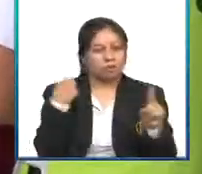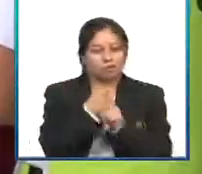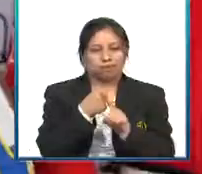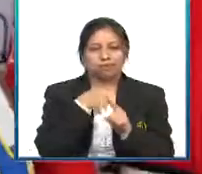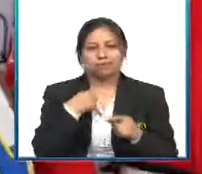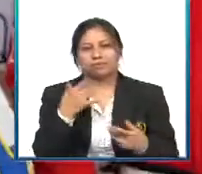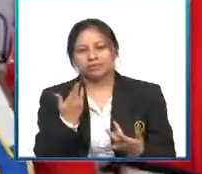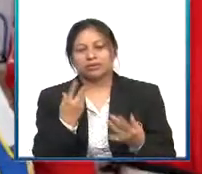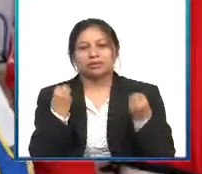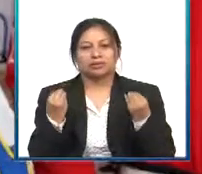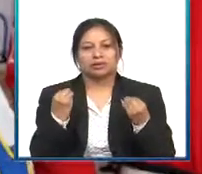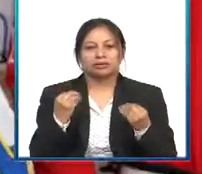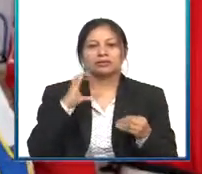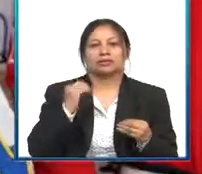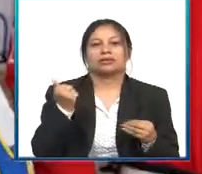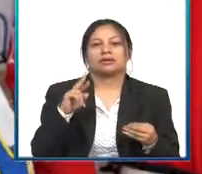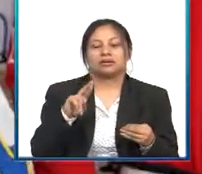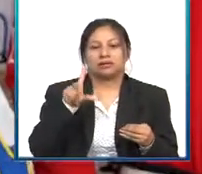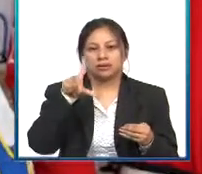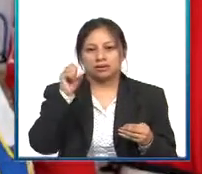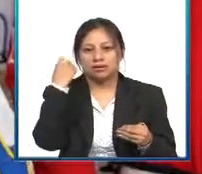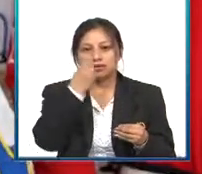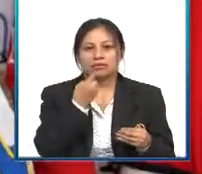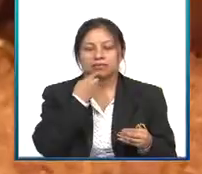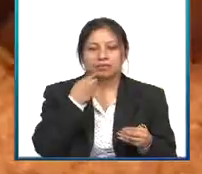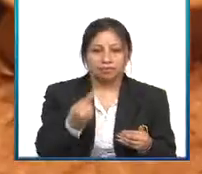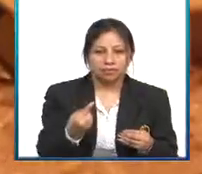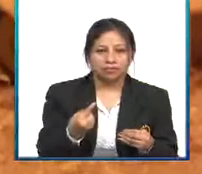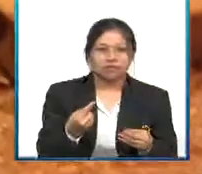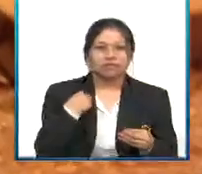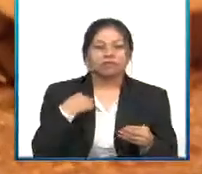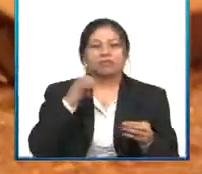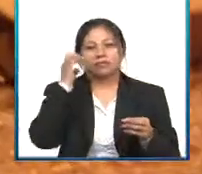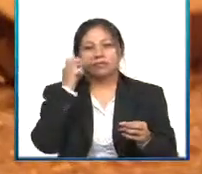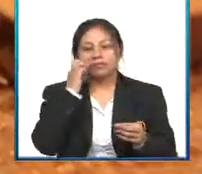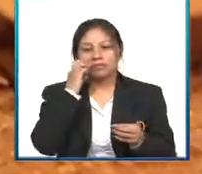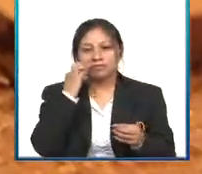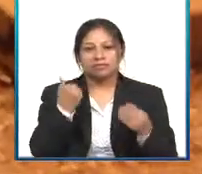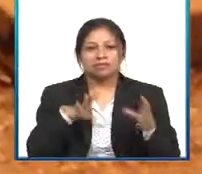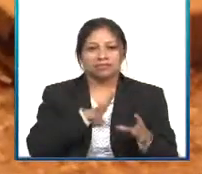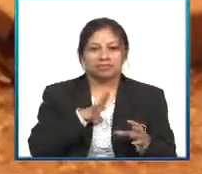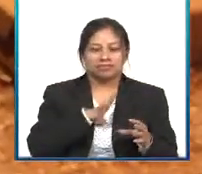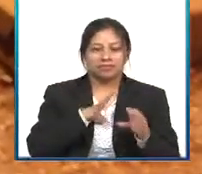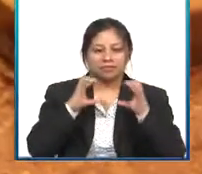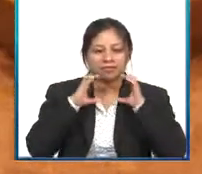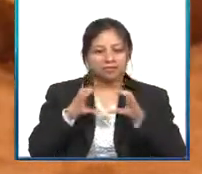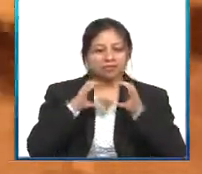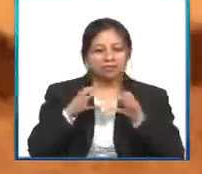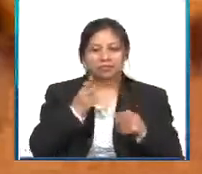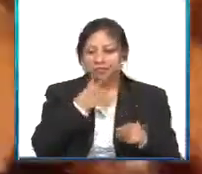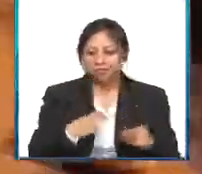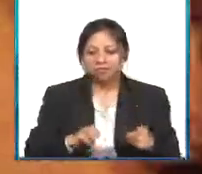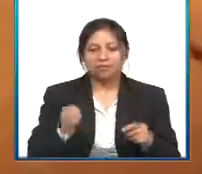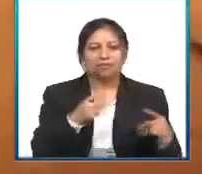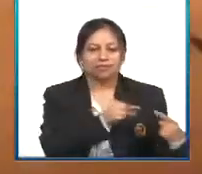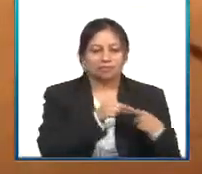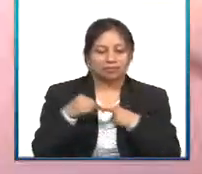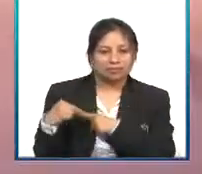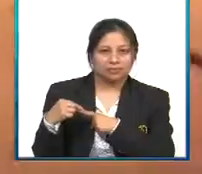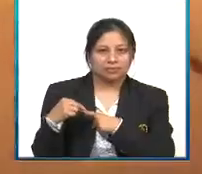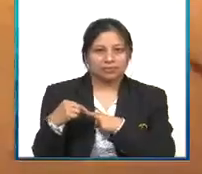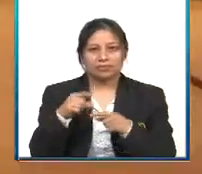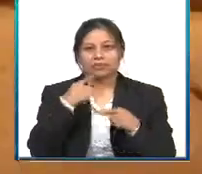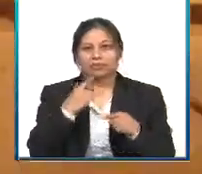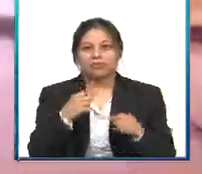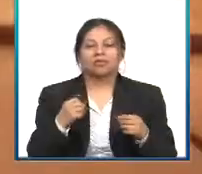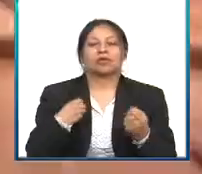el uso de pólvora. Carlos Hernández, vocero de esta institución, recomienda a los padres de familia que mantengan sumo cuidado con sus hijos, especialmente en la manipulación